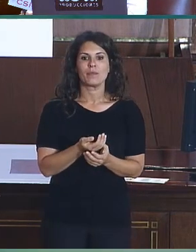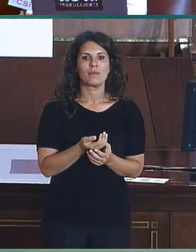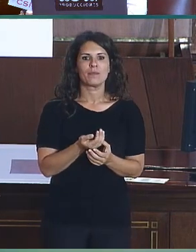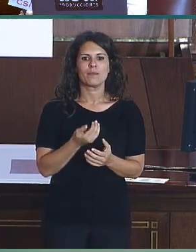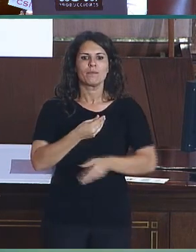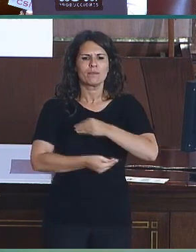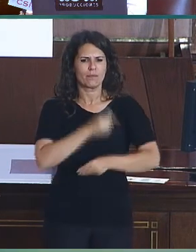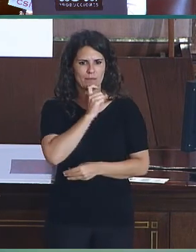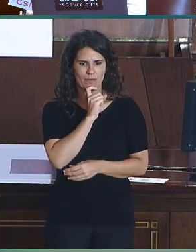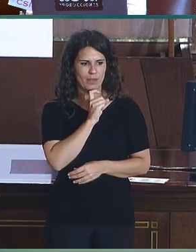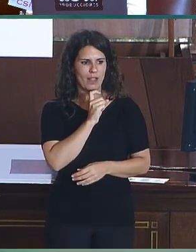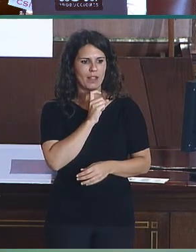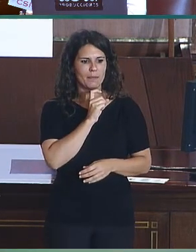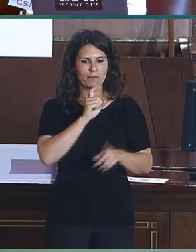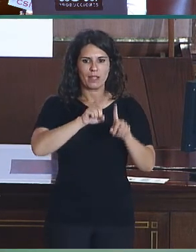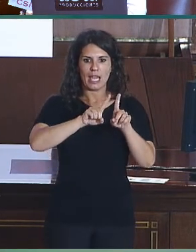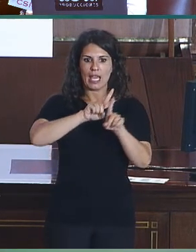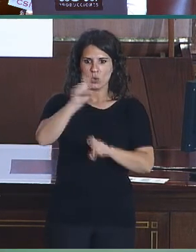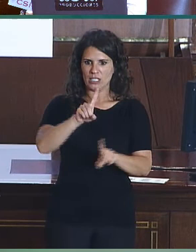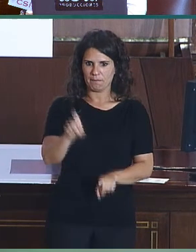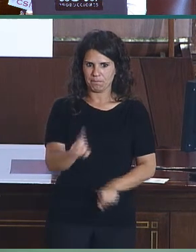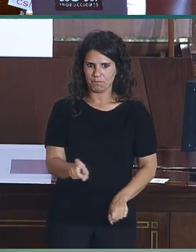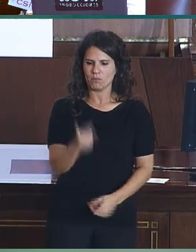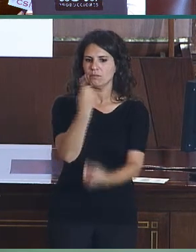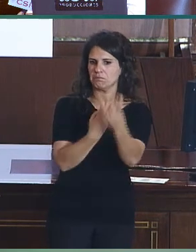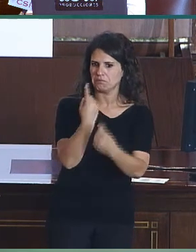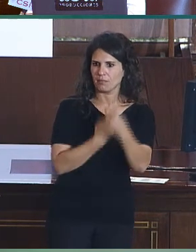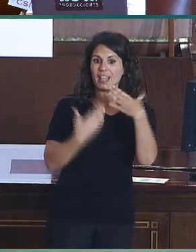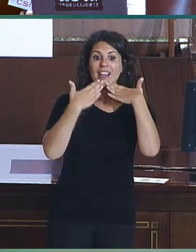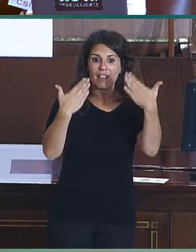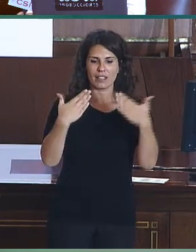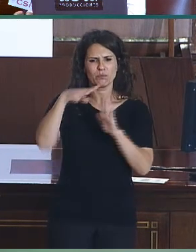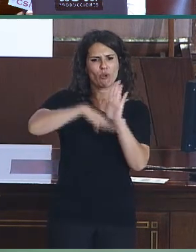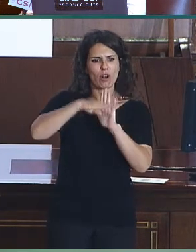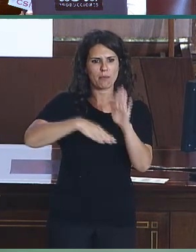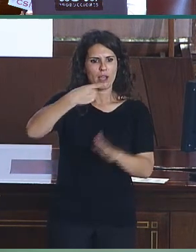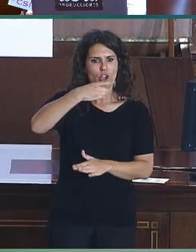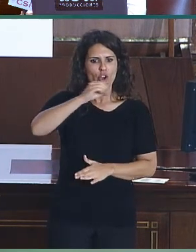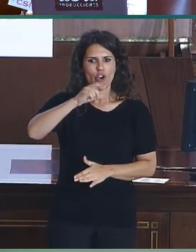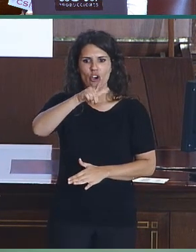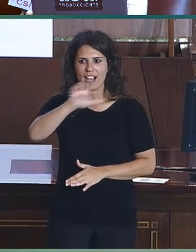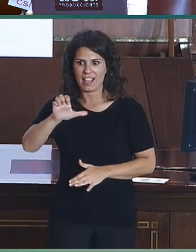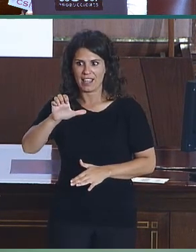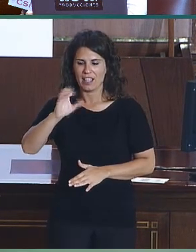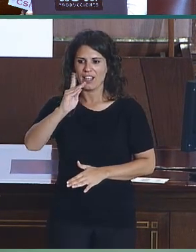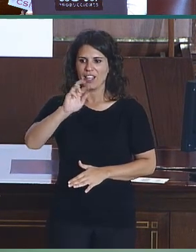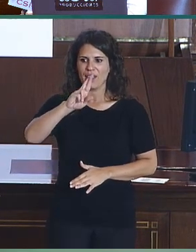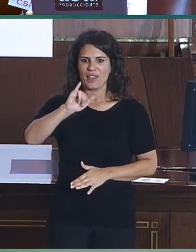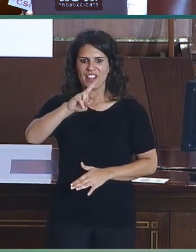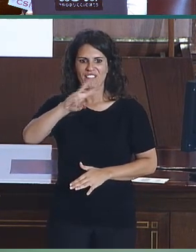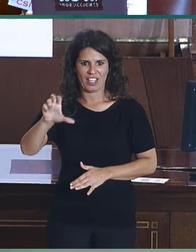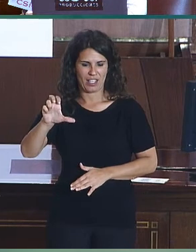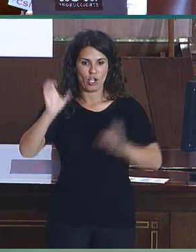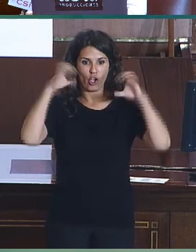encuesta a través de Google Drive, que está al alcance de todos y resulta una herramienta muy útil.